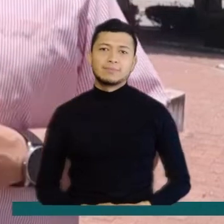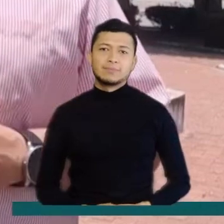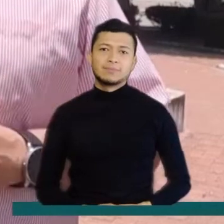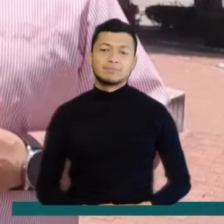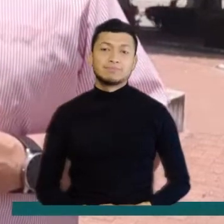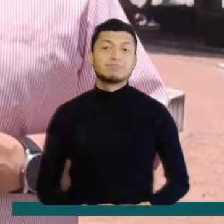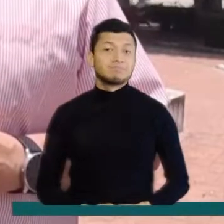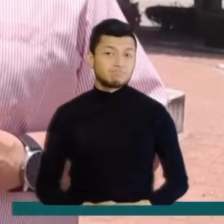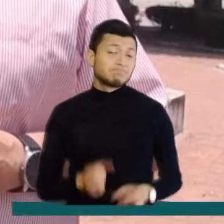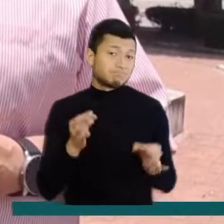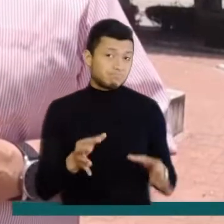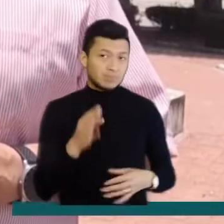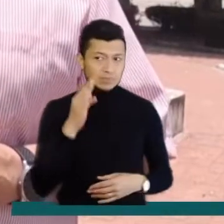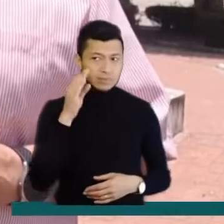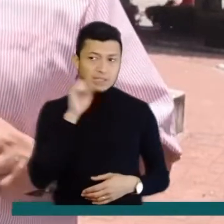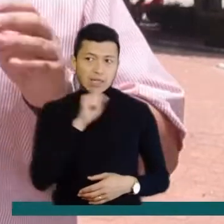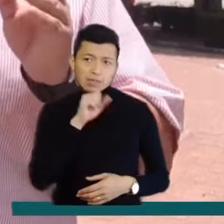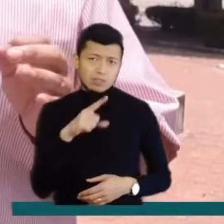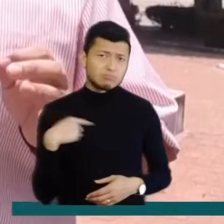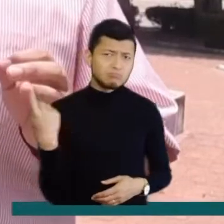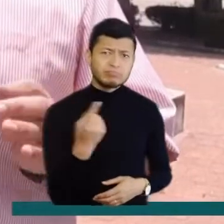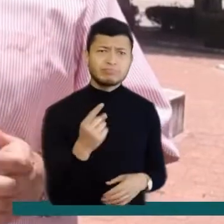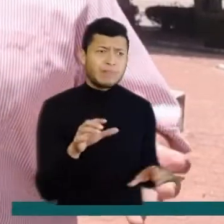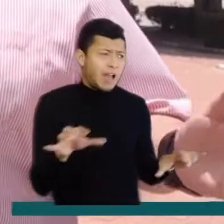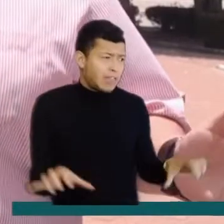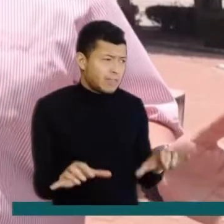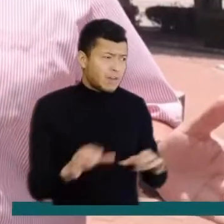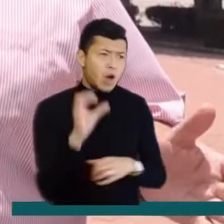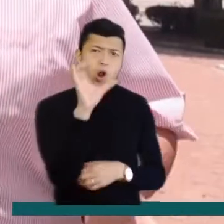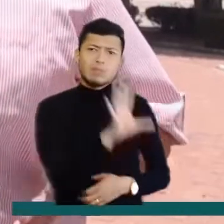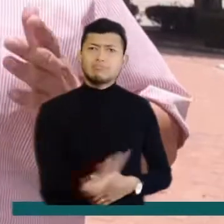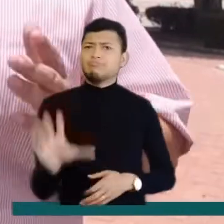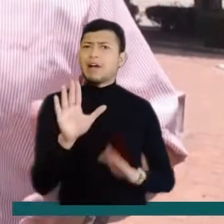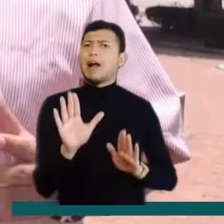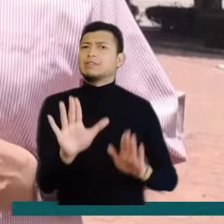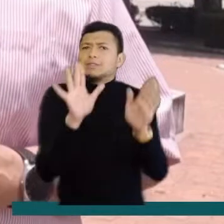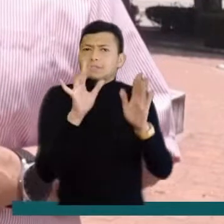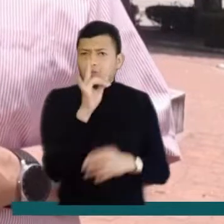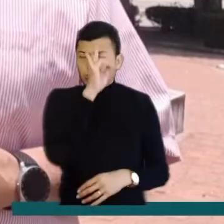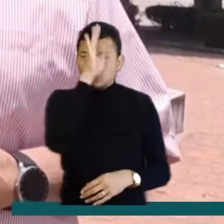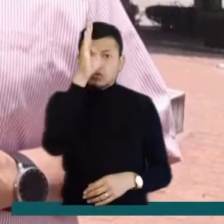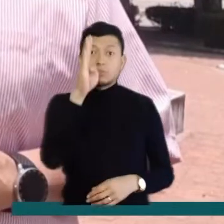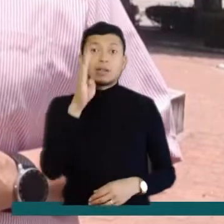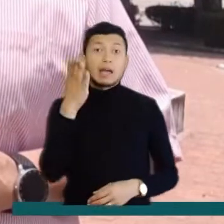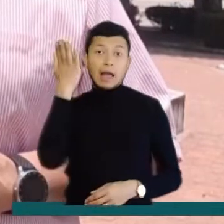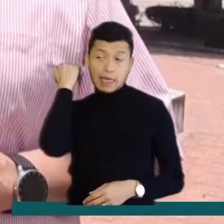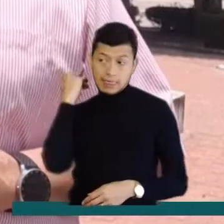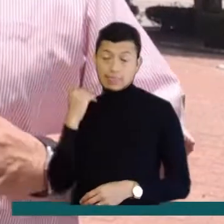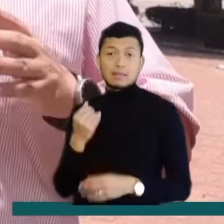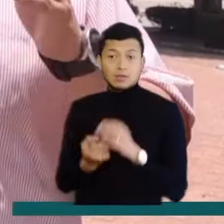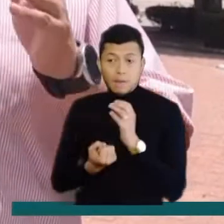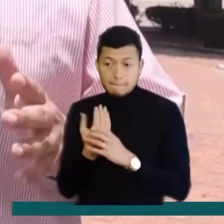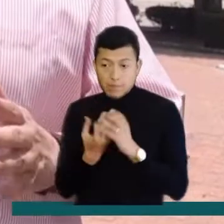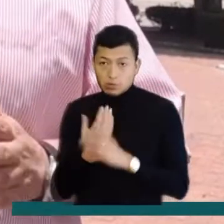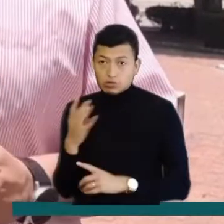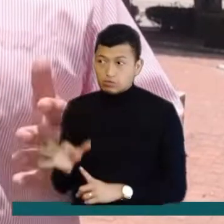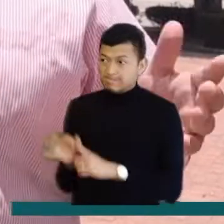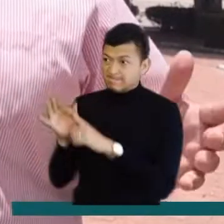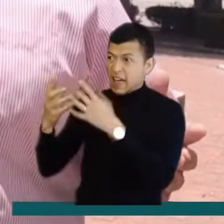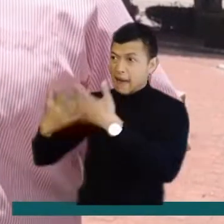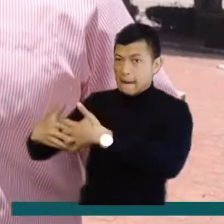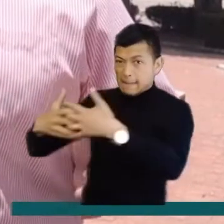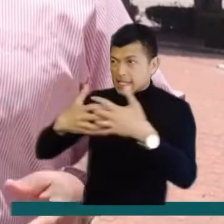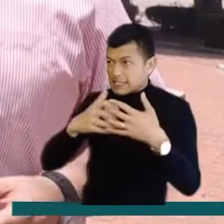Sin duda alguna, la cerveza es el común denominador de muchas actividades en el país, y aunque hace algunos años su producción era exclusiva